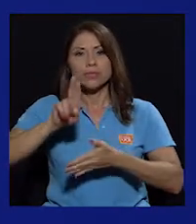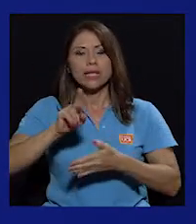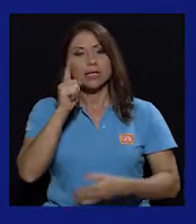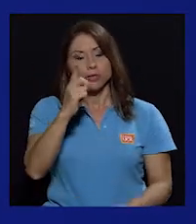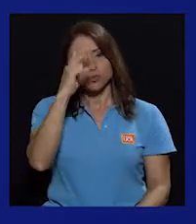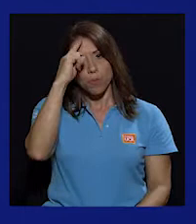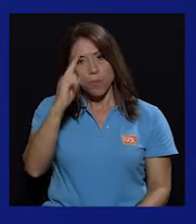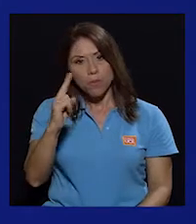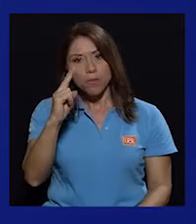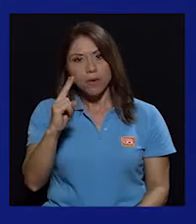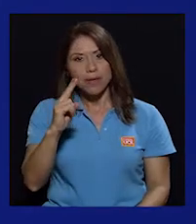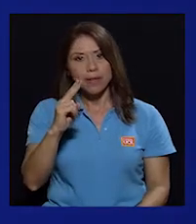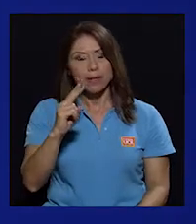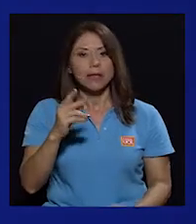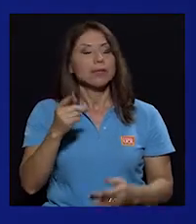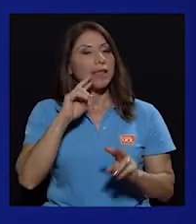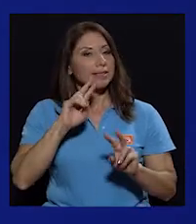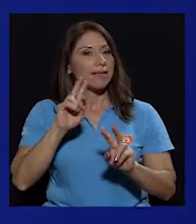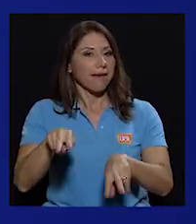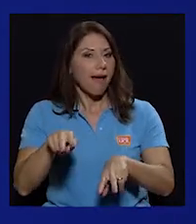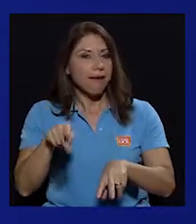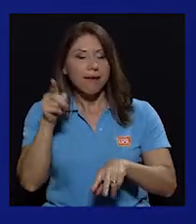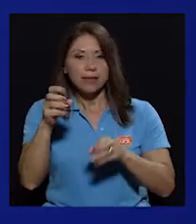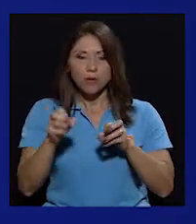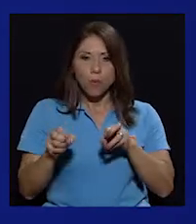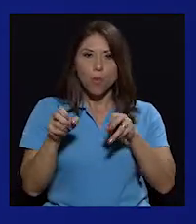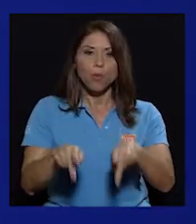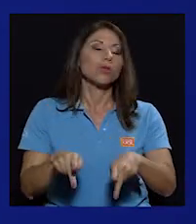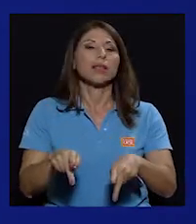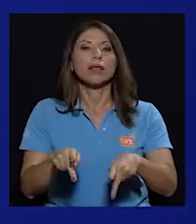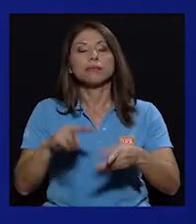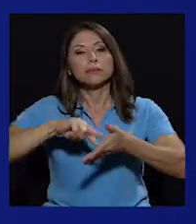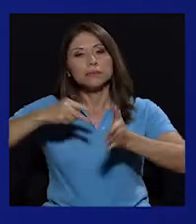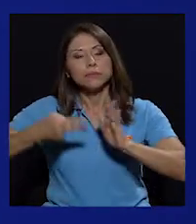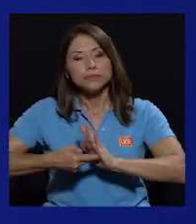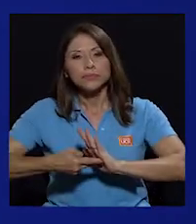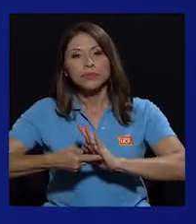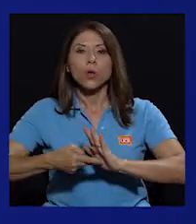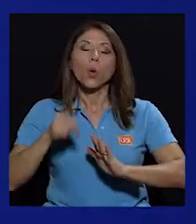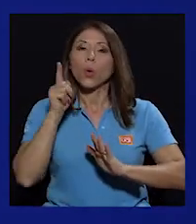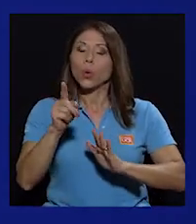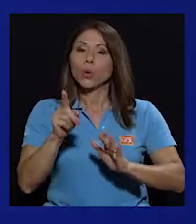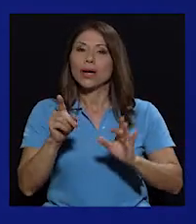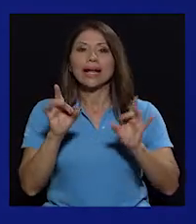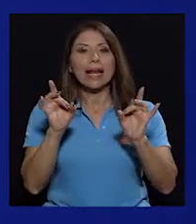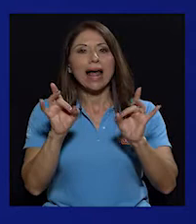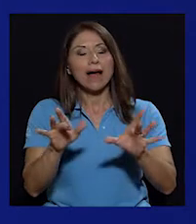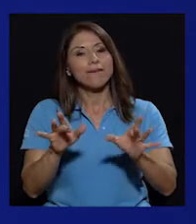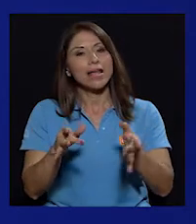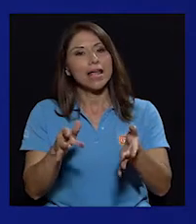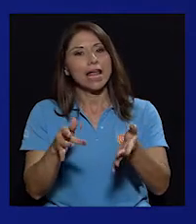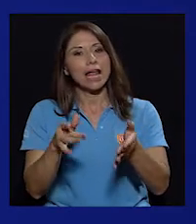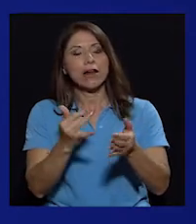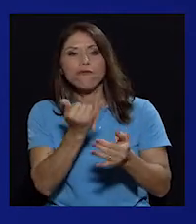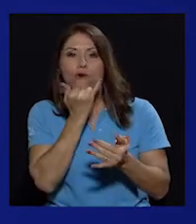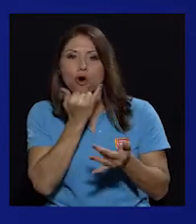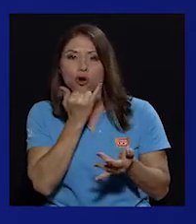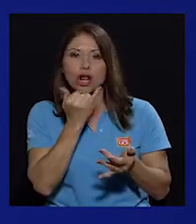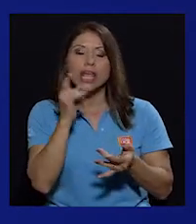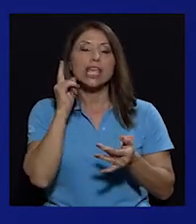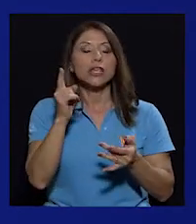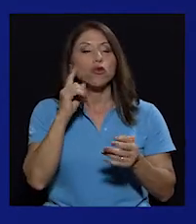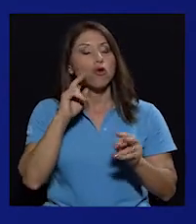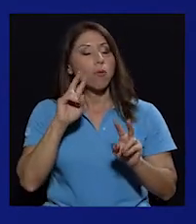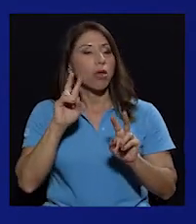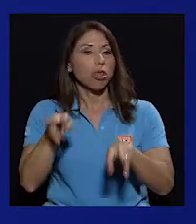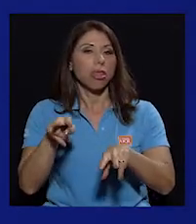universidad es un privilegio. Desdeñar esta oportunidad constituye un grave error y un desaire